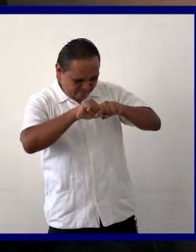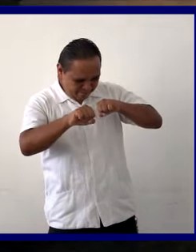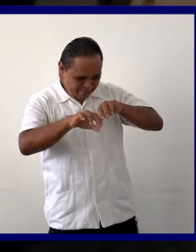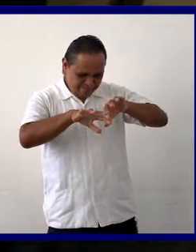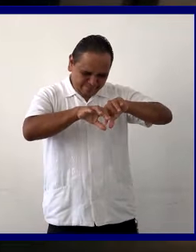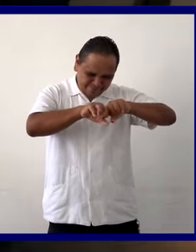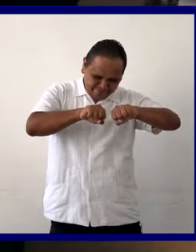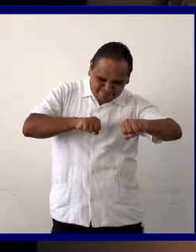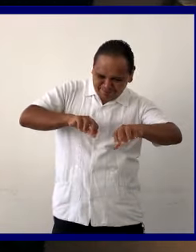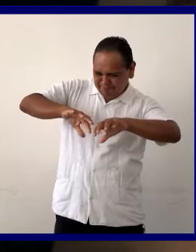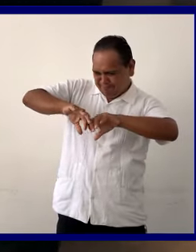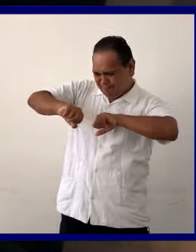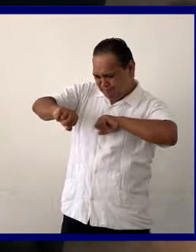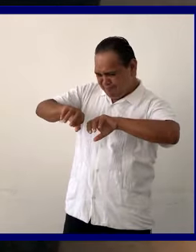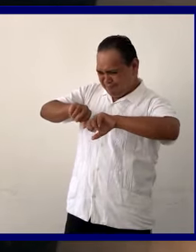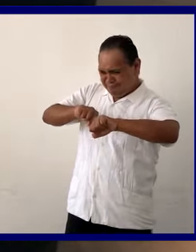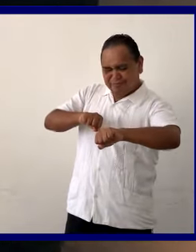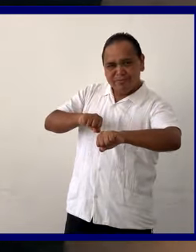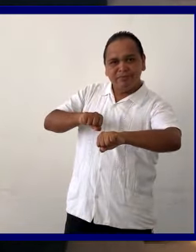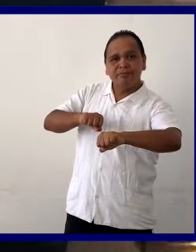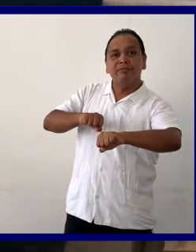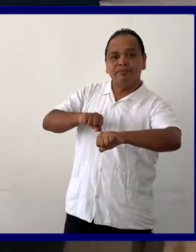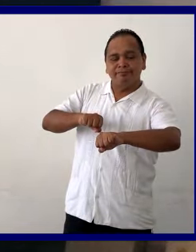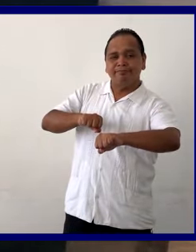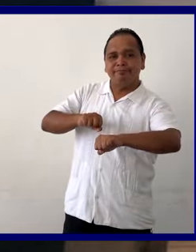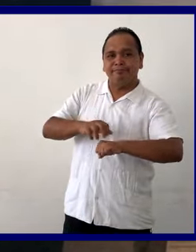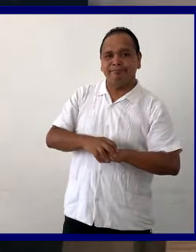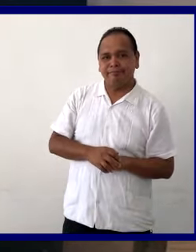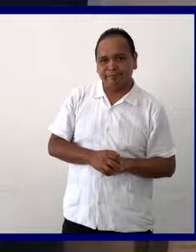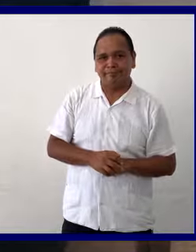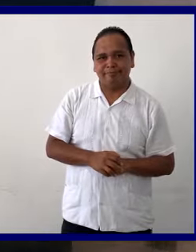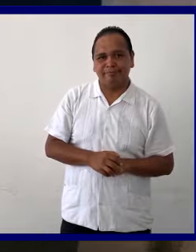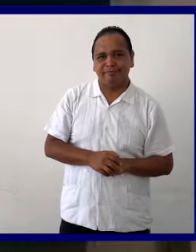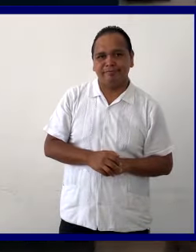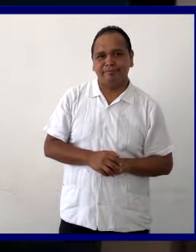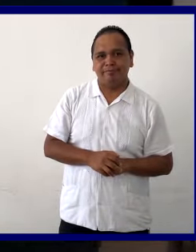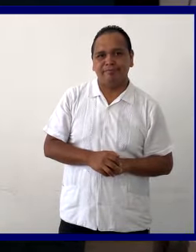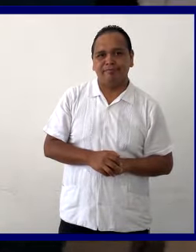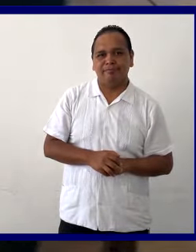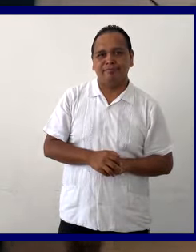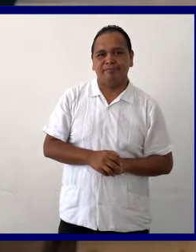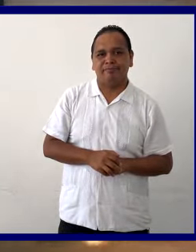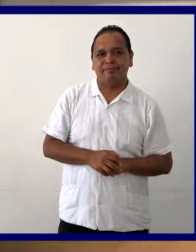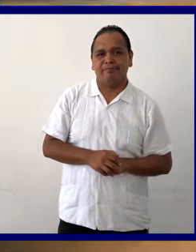abrir el... Oiga, ¿alguien tiene una tijera? No sé.